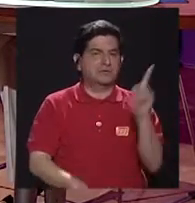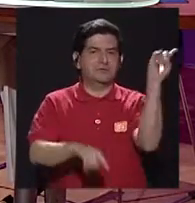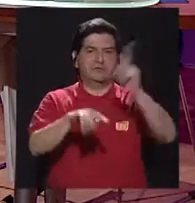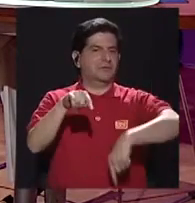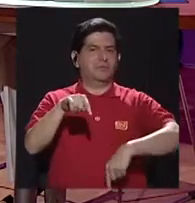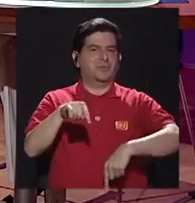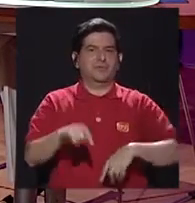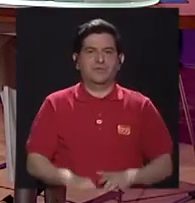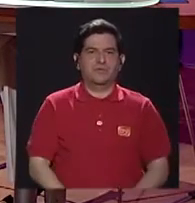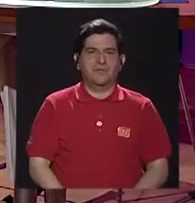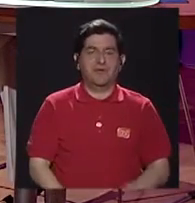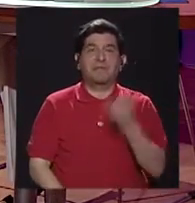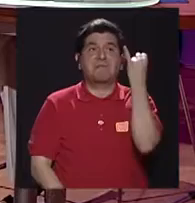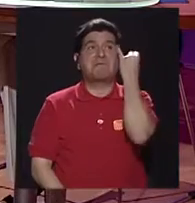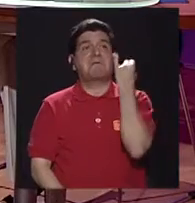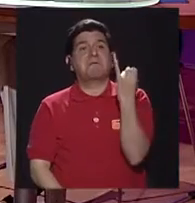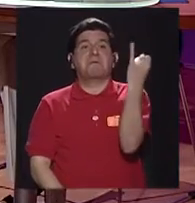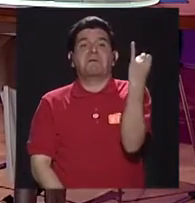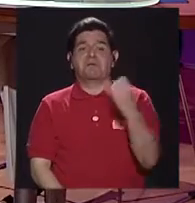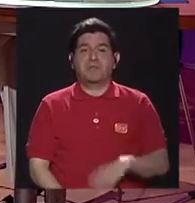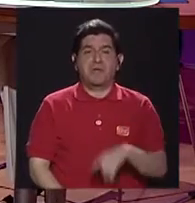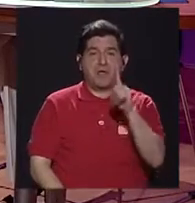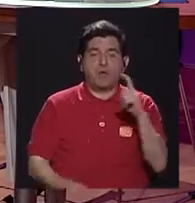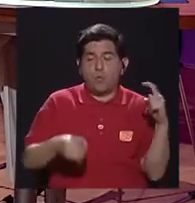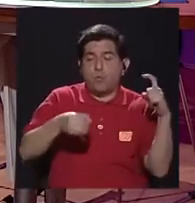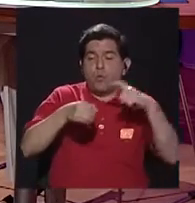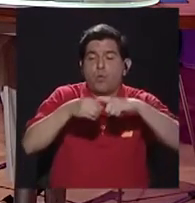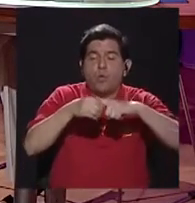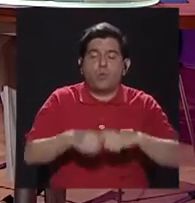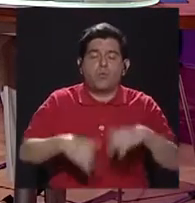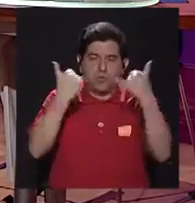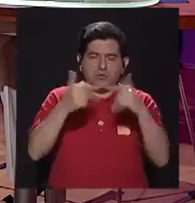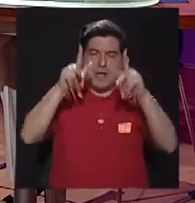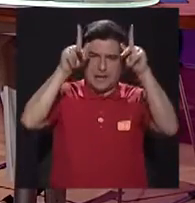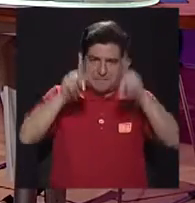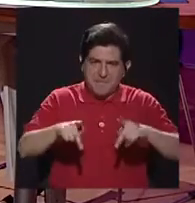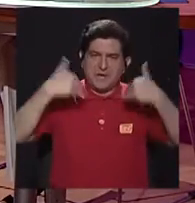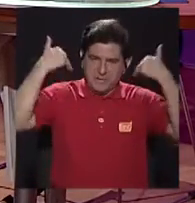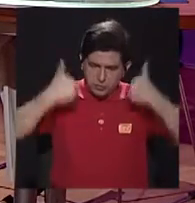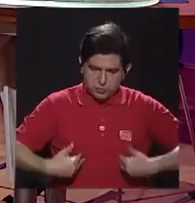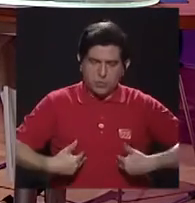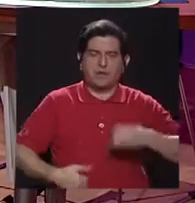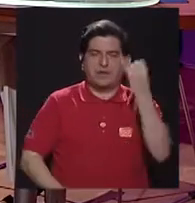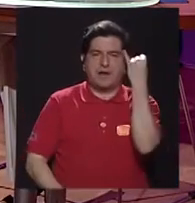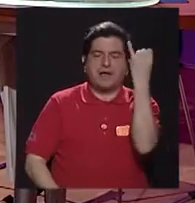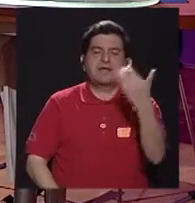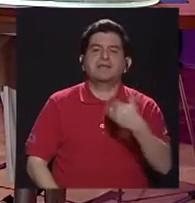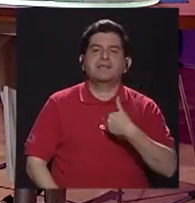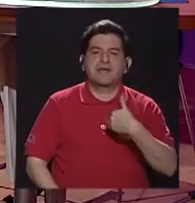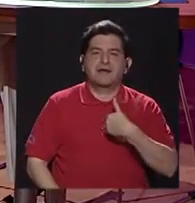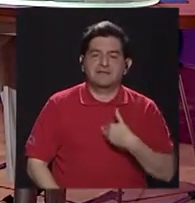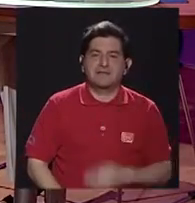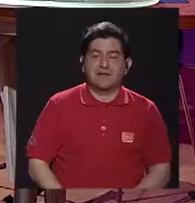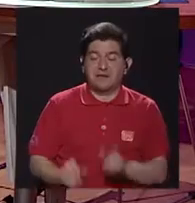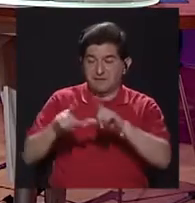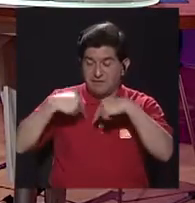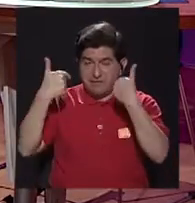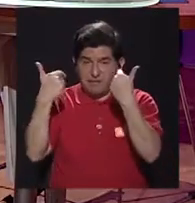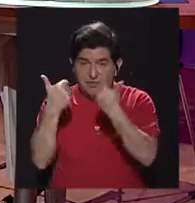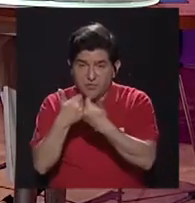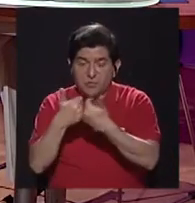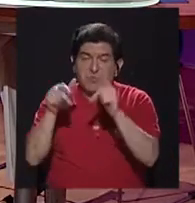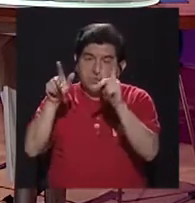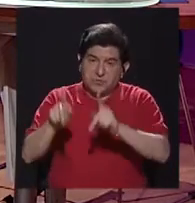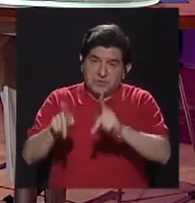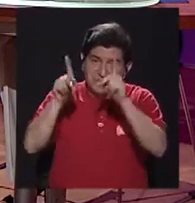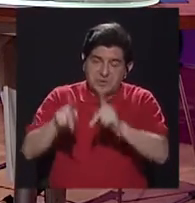posibles bajo la idea de que un óvulo fecundado es una persona humana, que es el concepto que sostienen estos